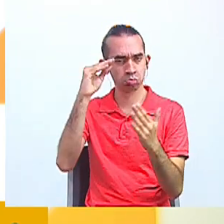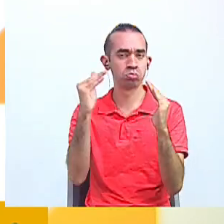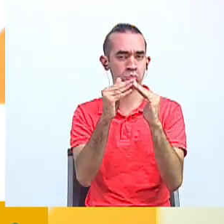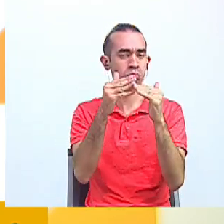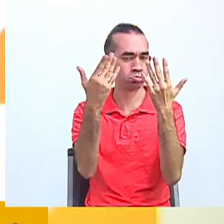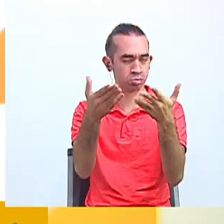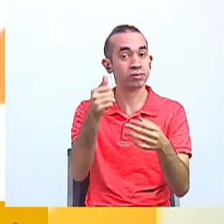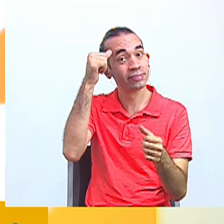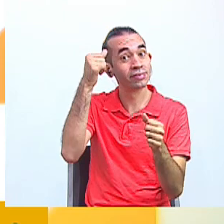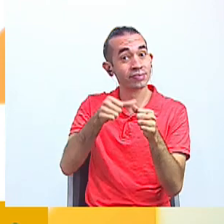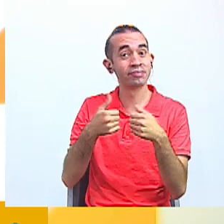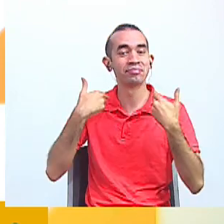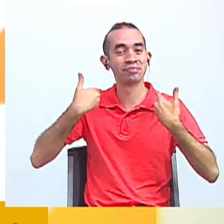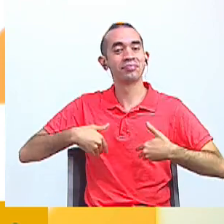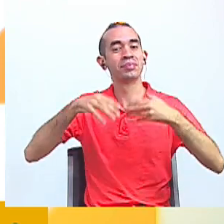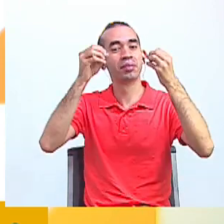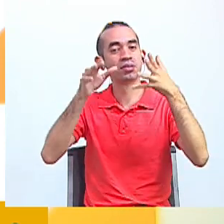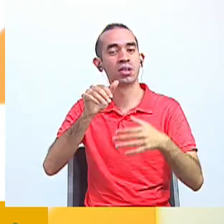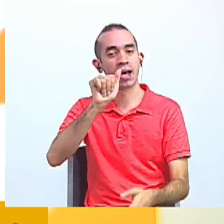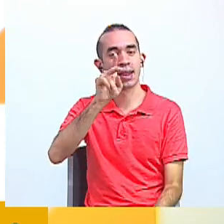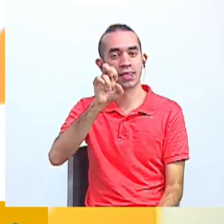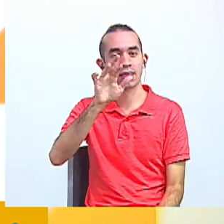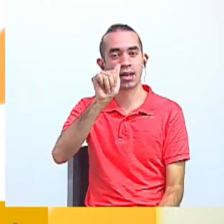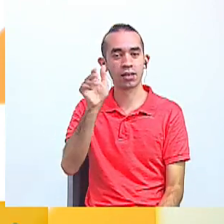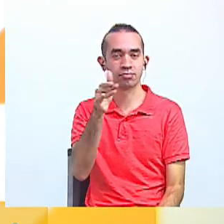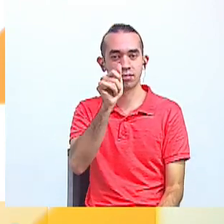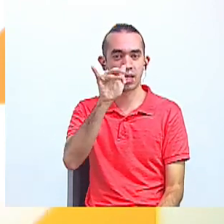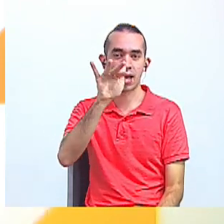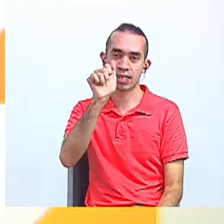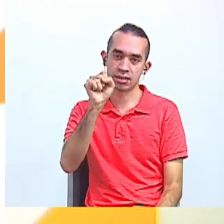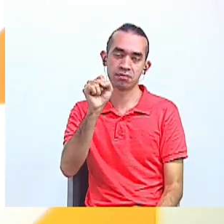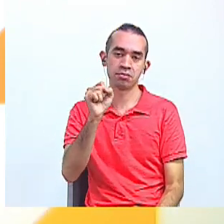hogares. Recuerden, soy la profesora Andrea Arias de Física.